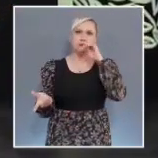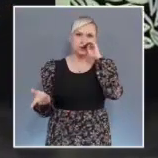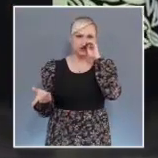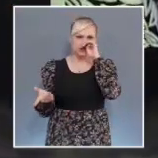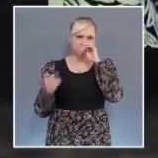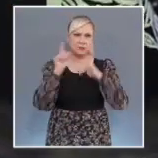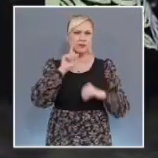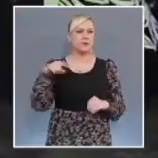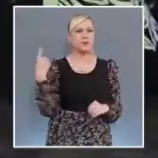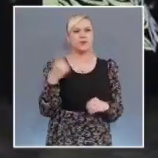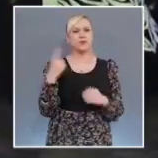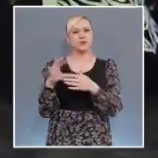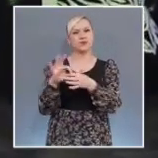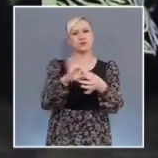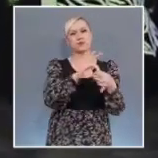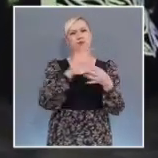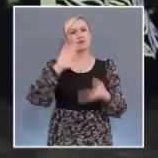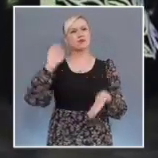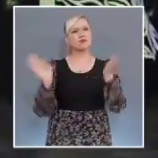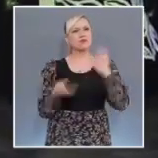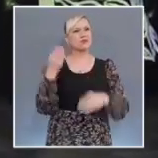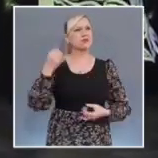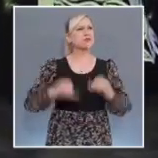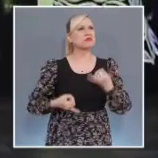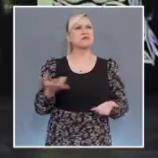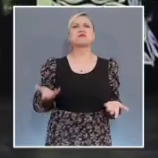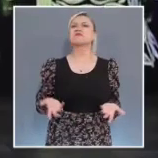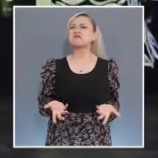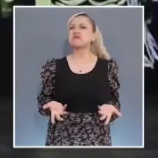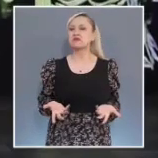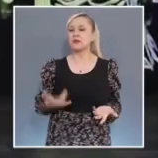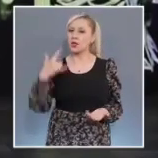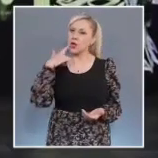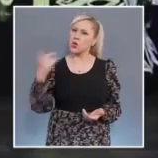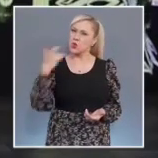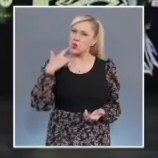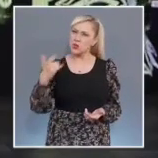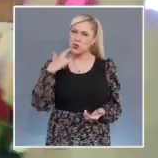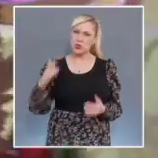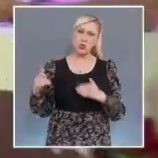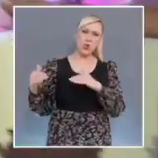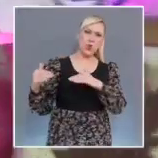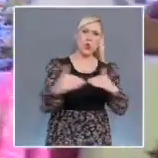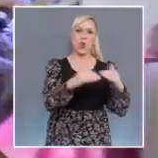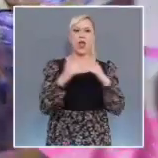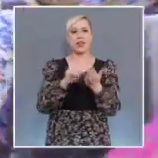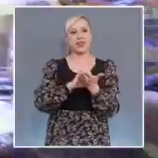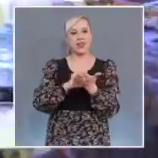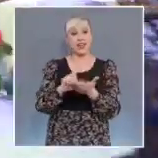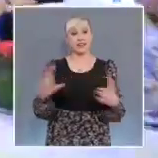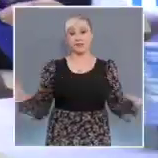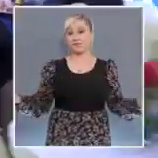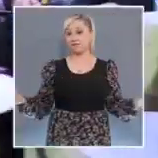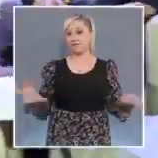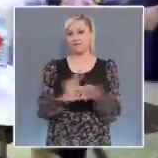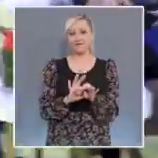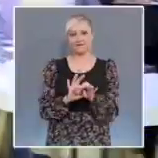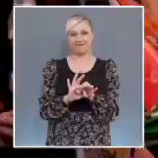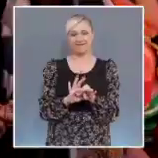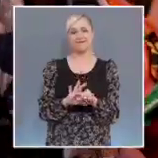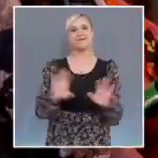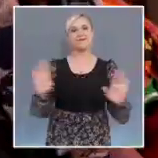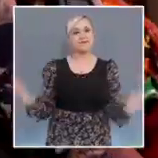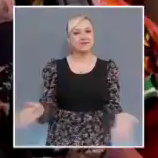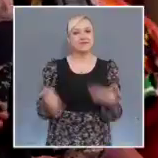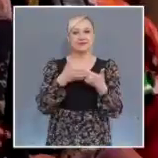juzgadoras en el mundo es la lucha por la igualdad de derechos. Durante la clausura de la 16ª